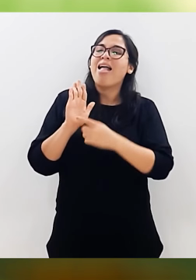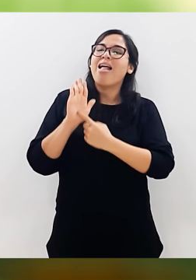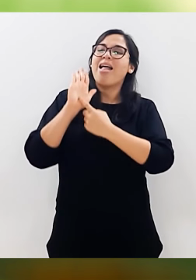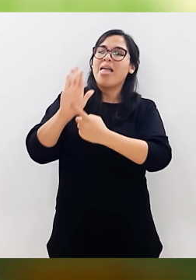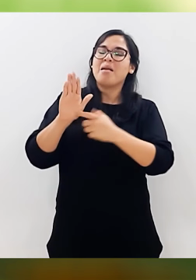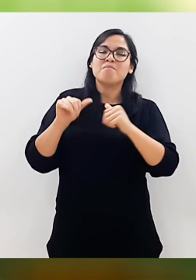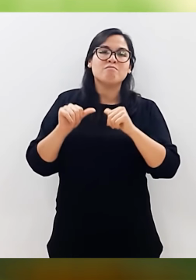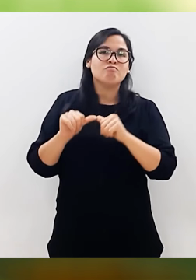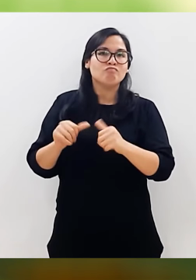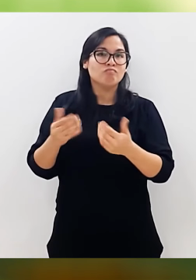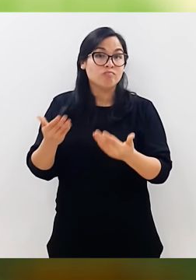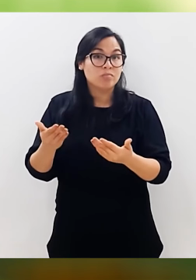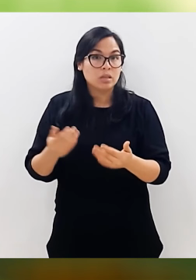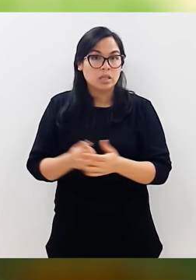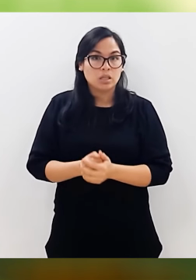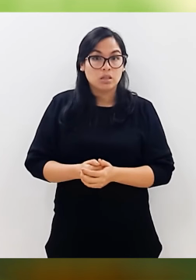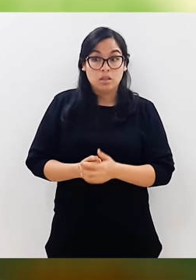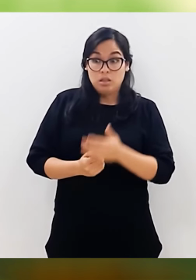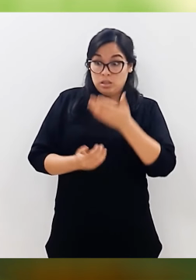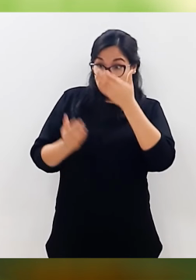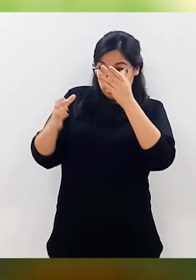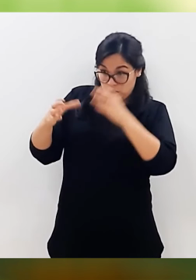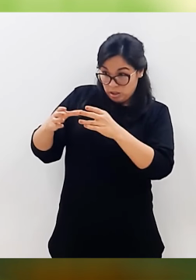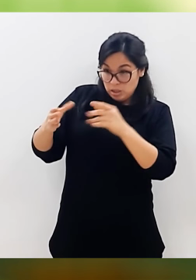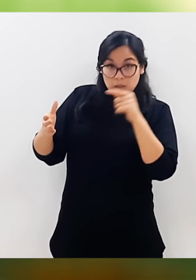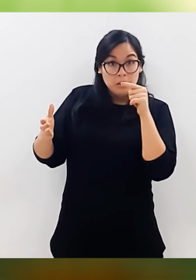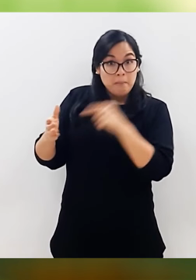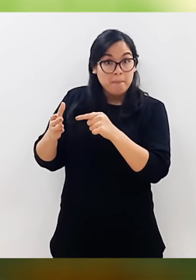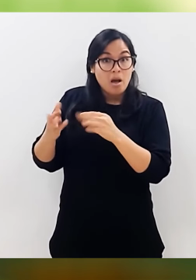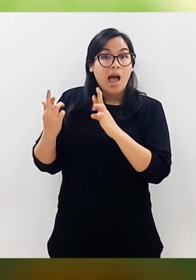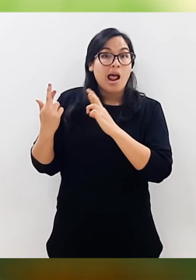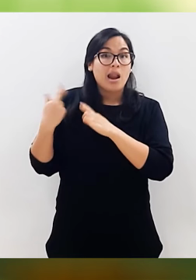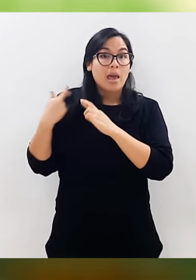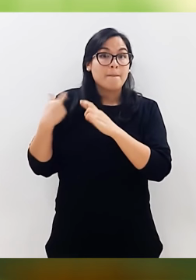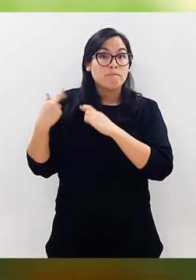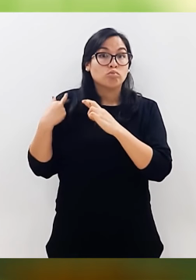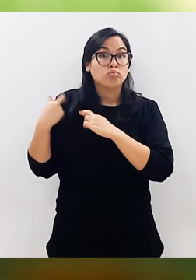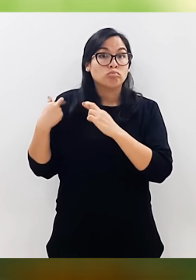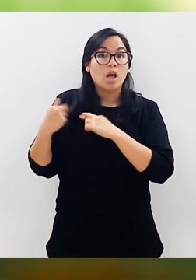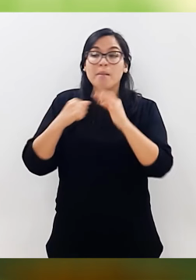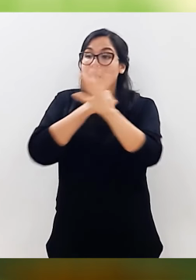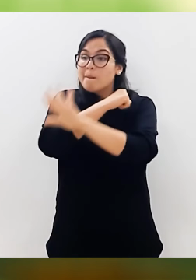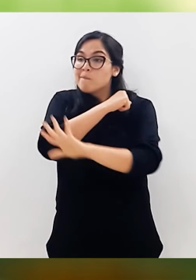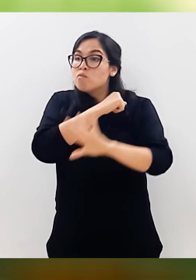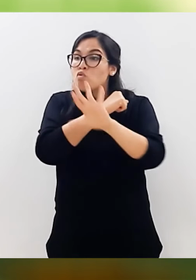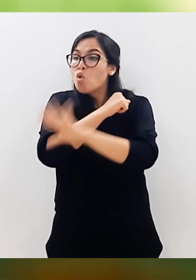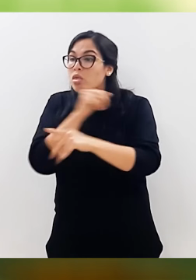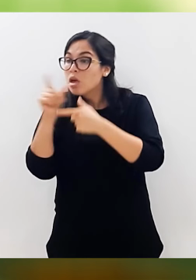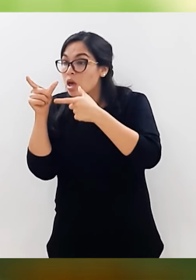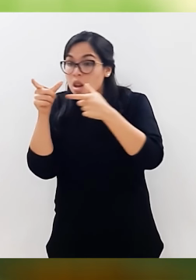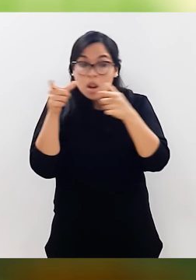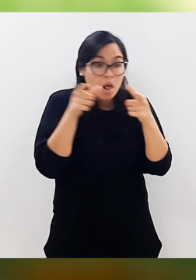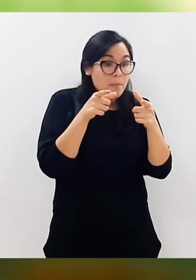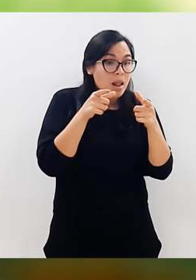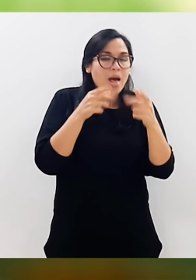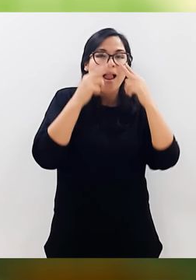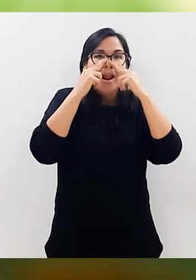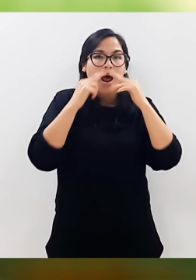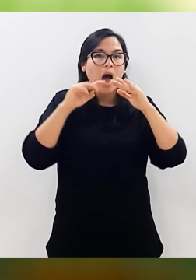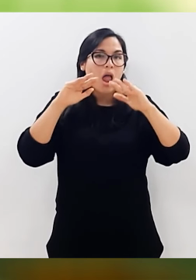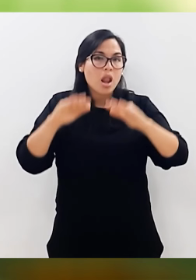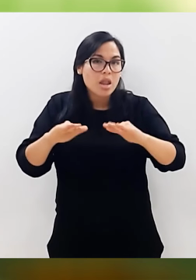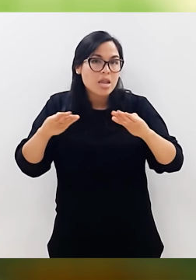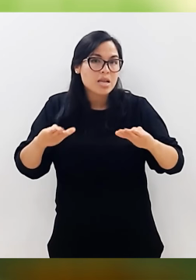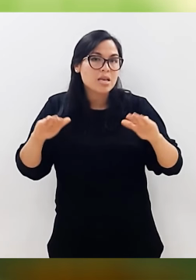a seguir, ya que serán los responsables de velar por la protección de